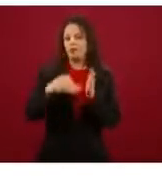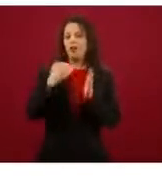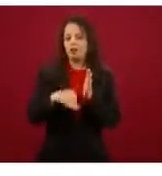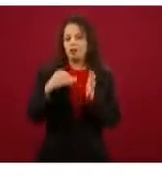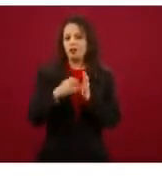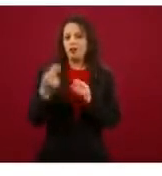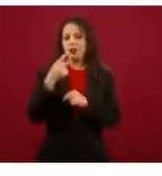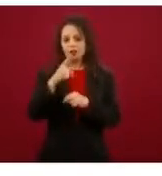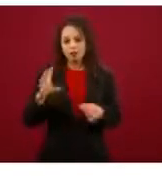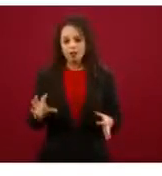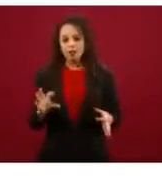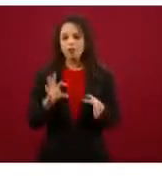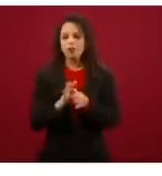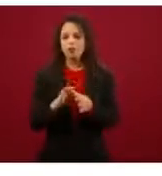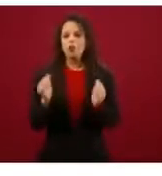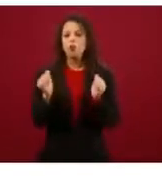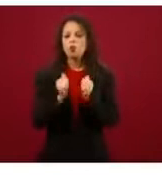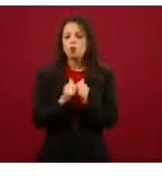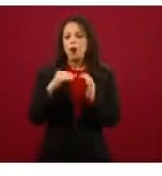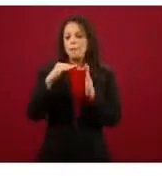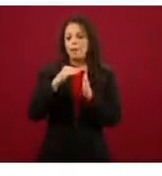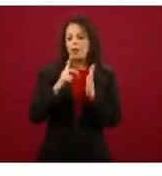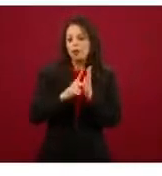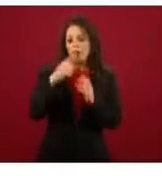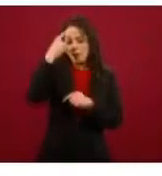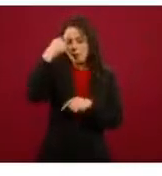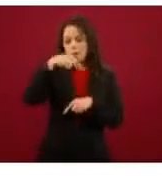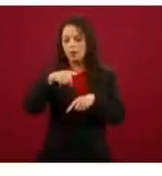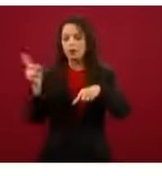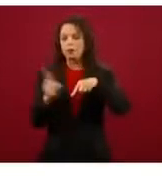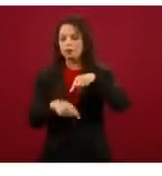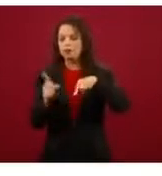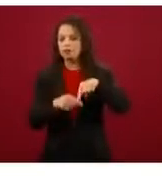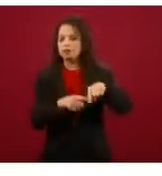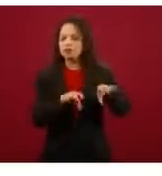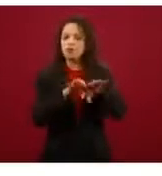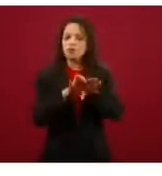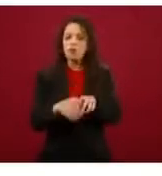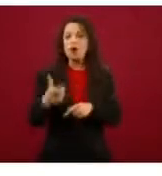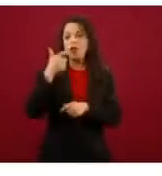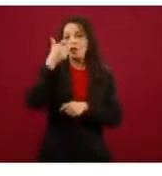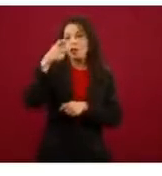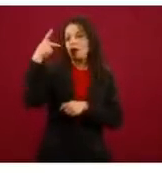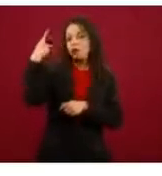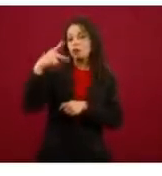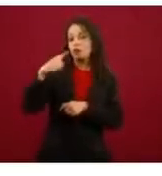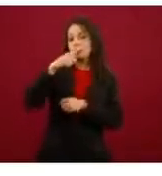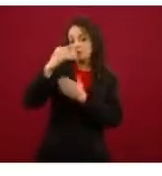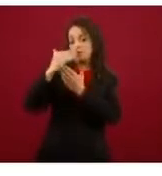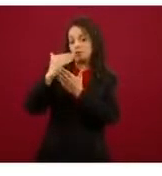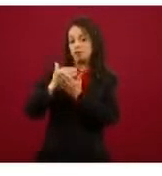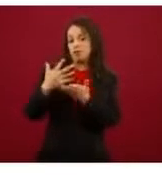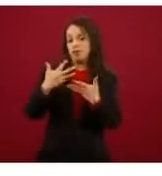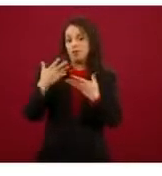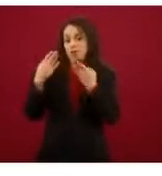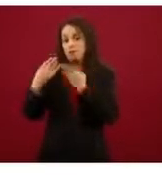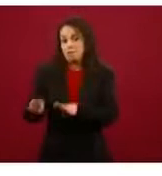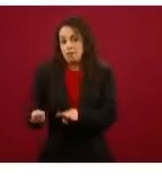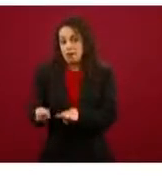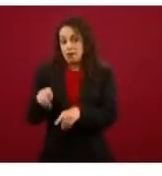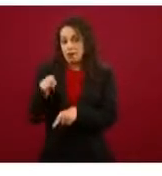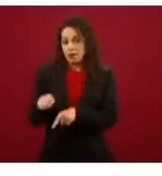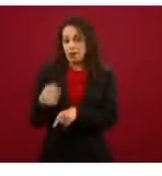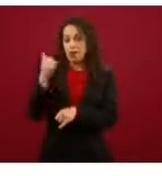un mecanismo que implique el desmantelar las estructuras financieras de los grupos criminales a partir del congelamiento de cuentas y